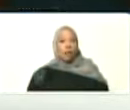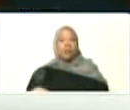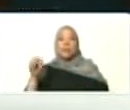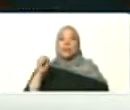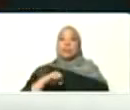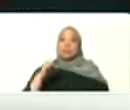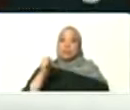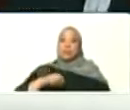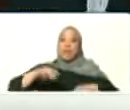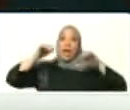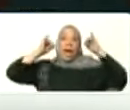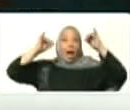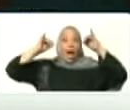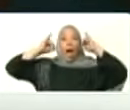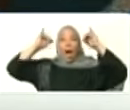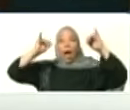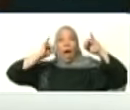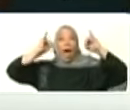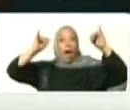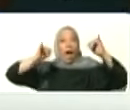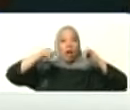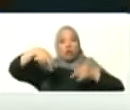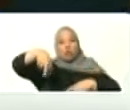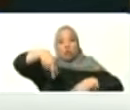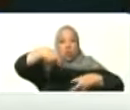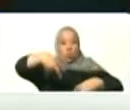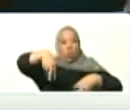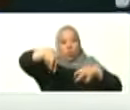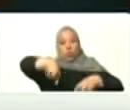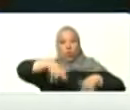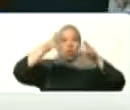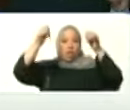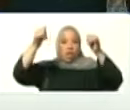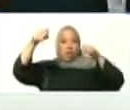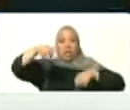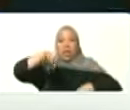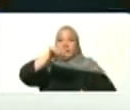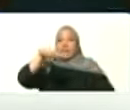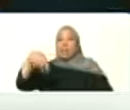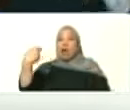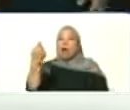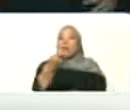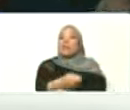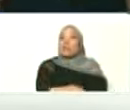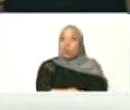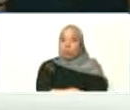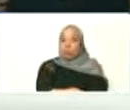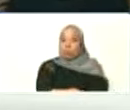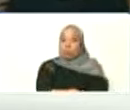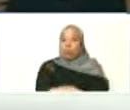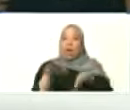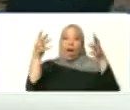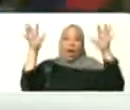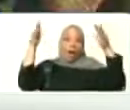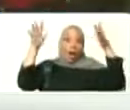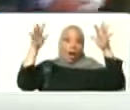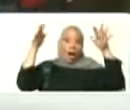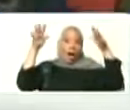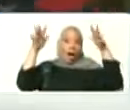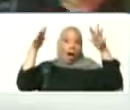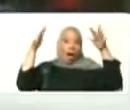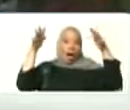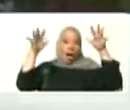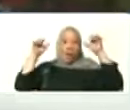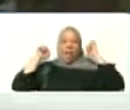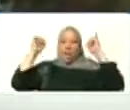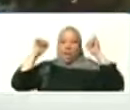Efectivamente, presidente, los matinés aún existen y Luis Cárdenas celebra esta semana la promoción. Un